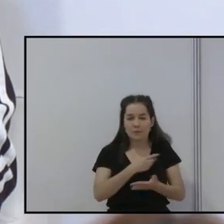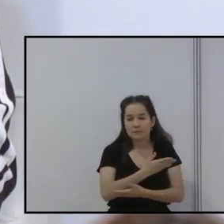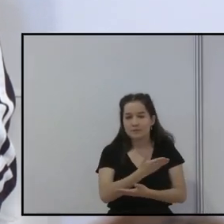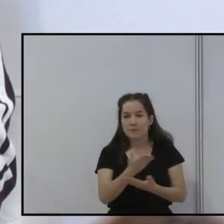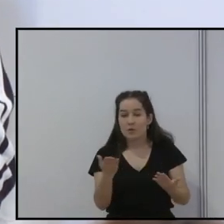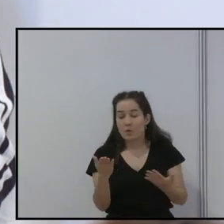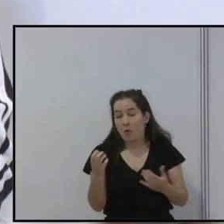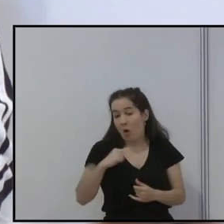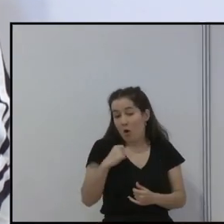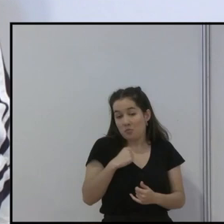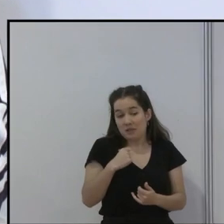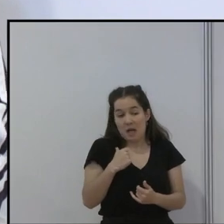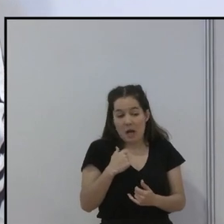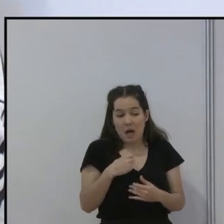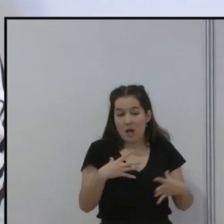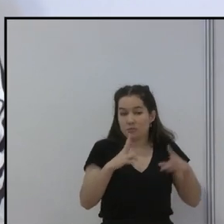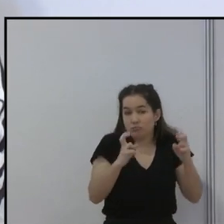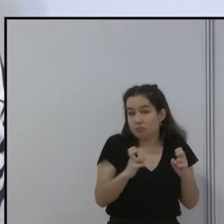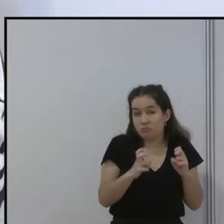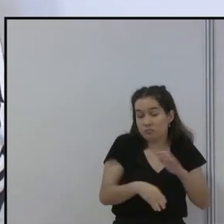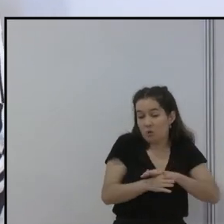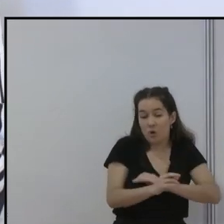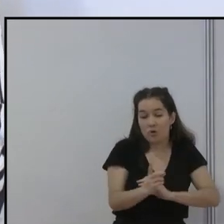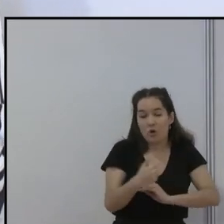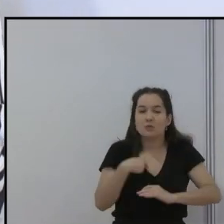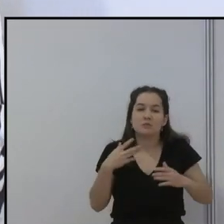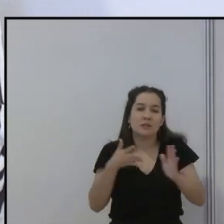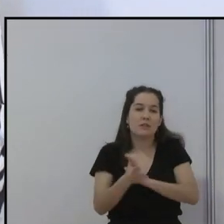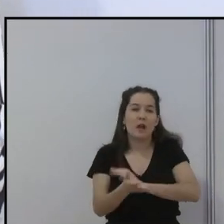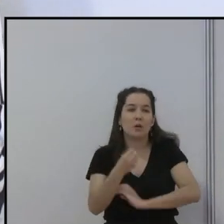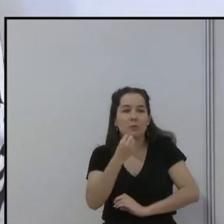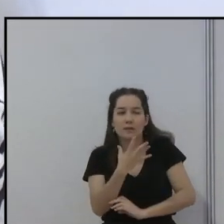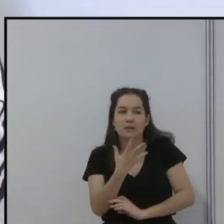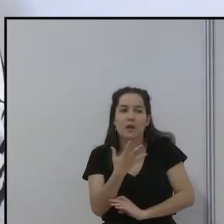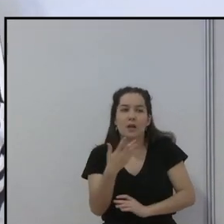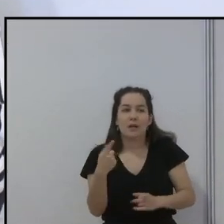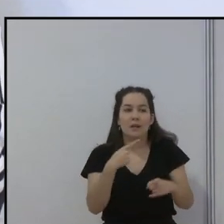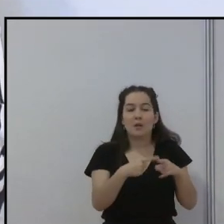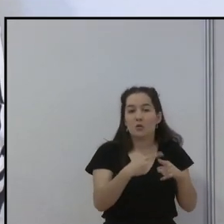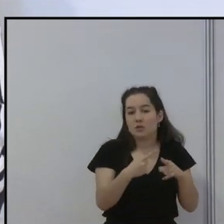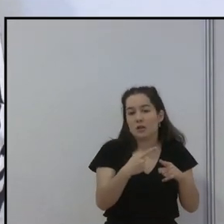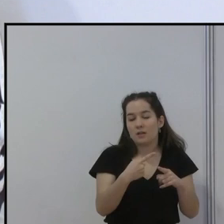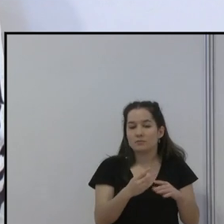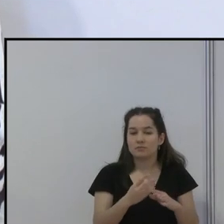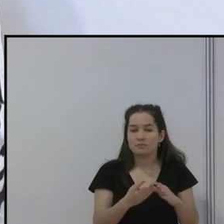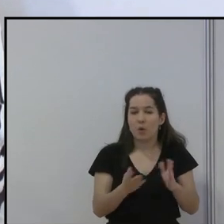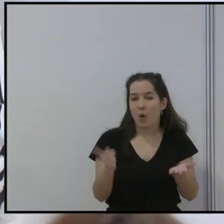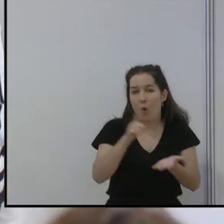en el hospital, ya estás bien y ya deberías estar haciendo las cosas que hacías habitualmente antes de